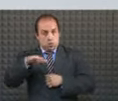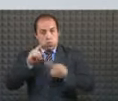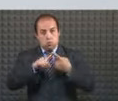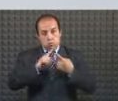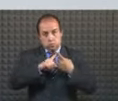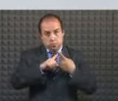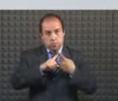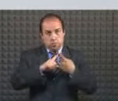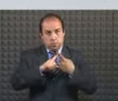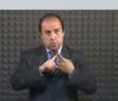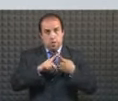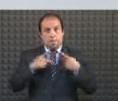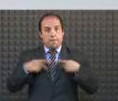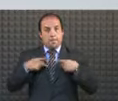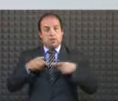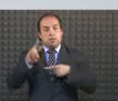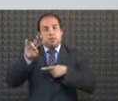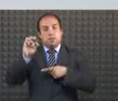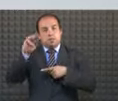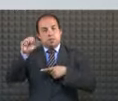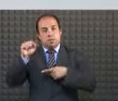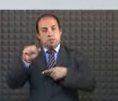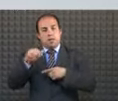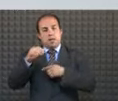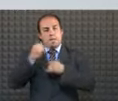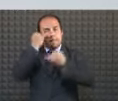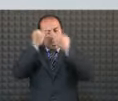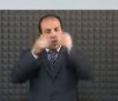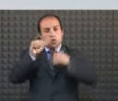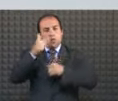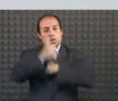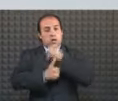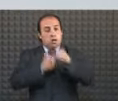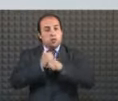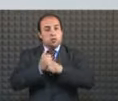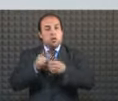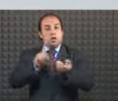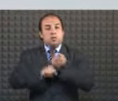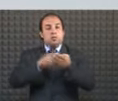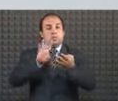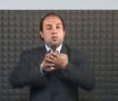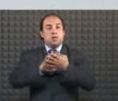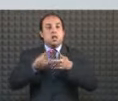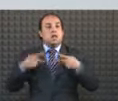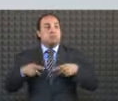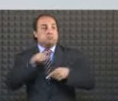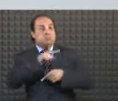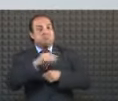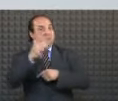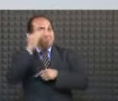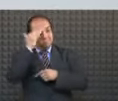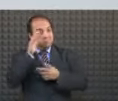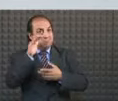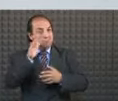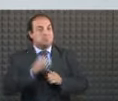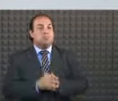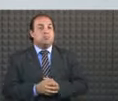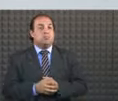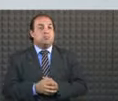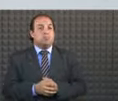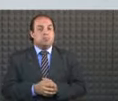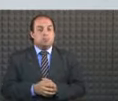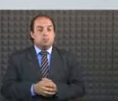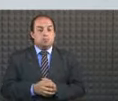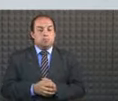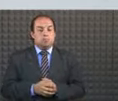por ejemplo, las víctimas, imagínense, 11 años en la cárcel y las víctimas ni siquiera la reconocían. O sea, quiere decir